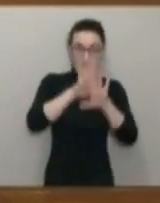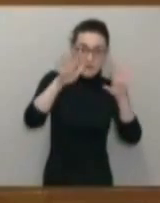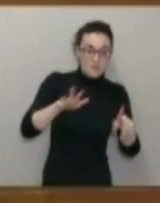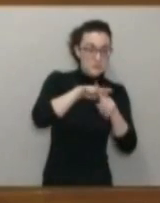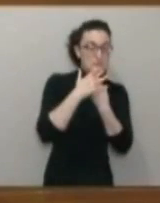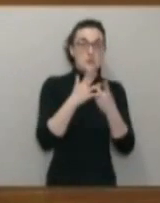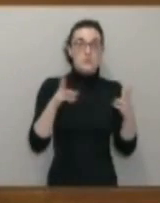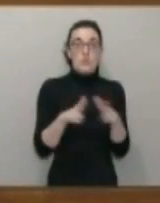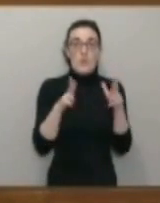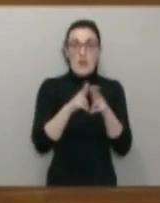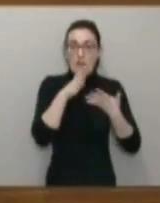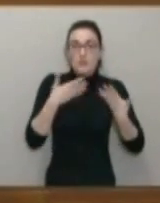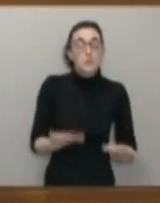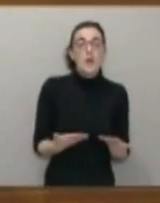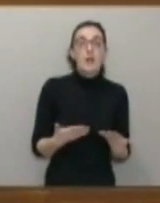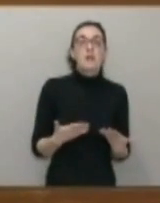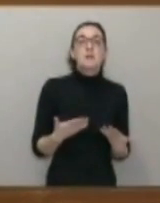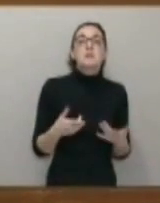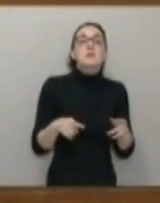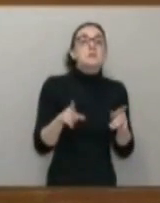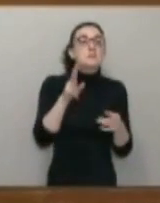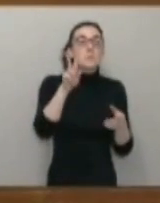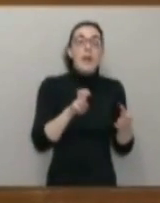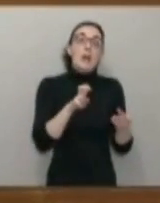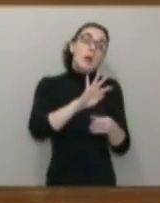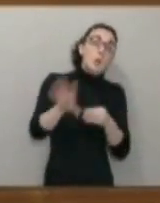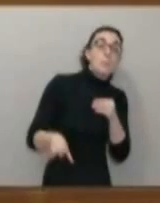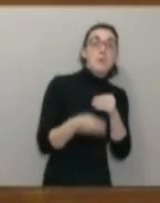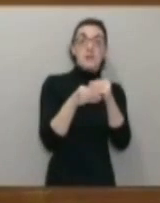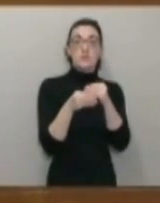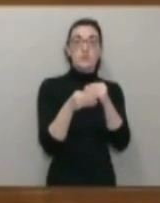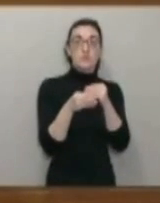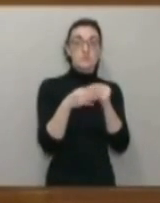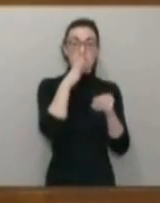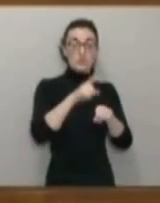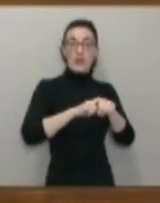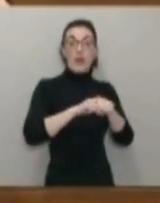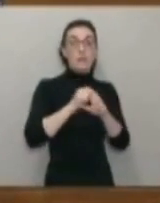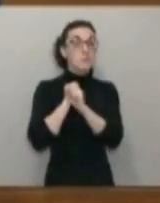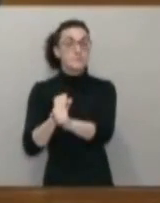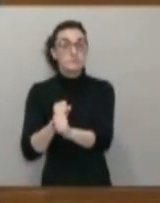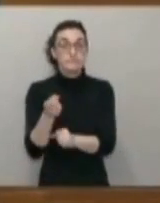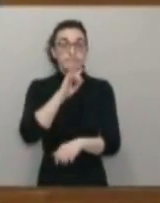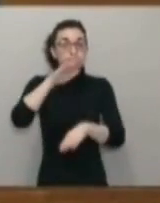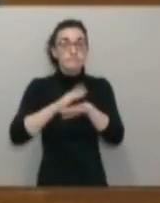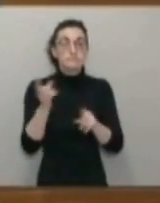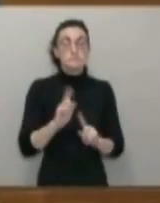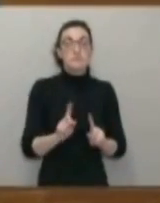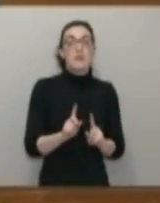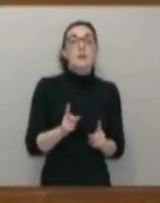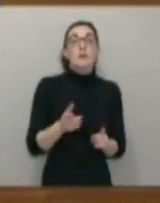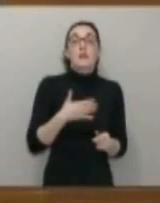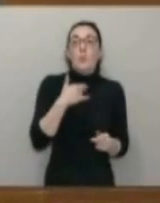sociales actuales, no dejan de ser un mero complemento y que, por su carácter no vinculante, no poseen ni